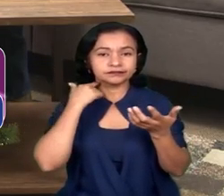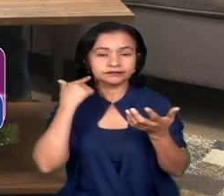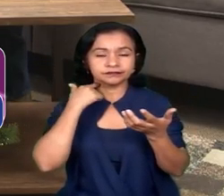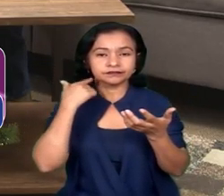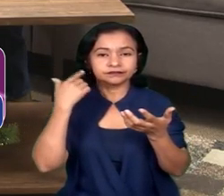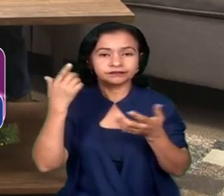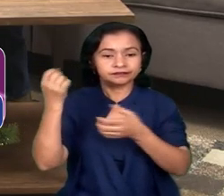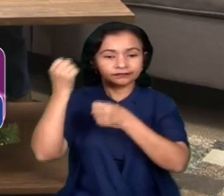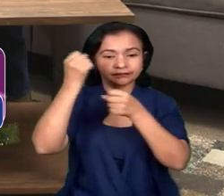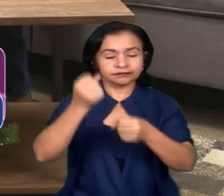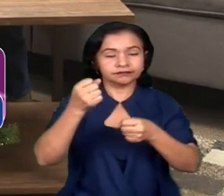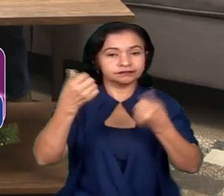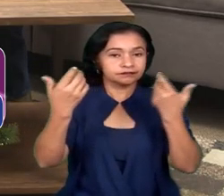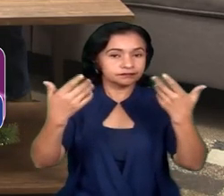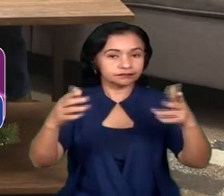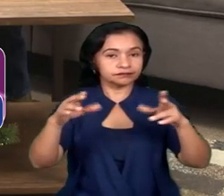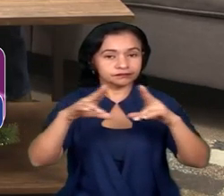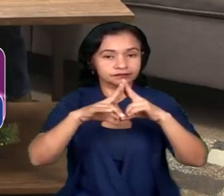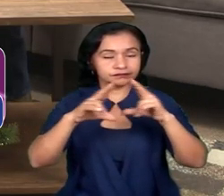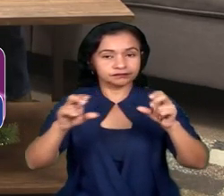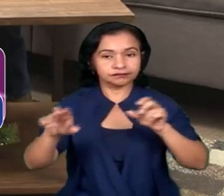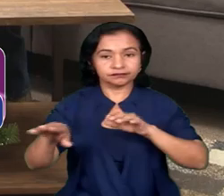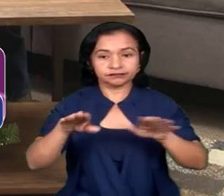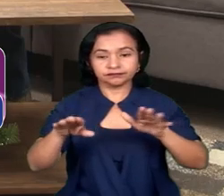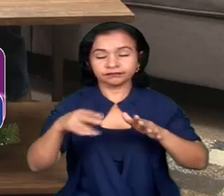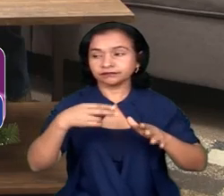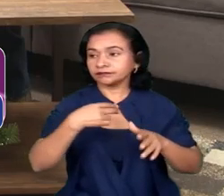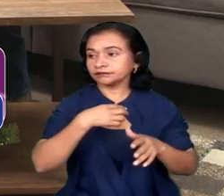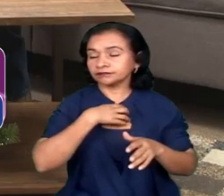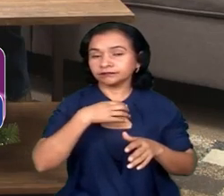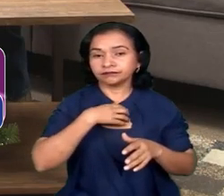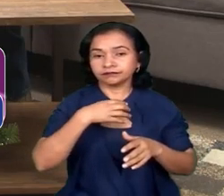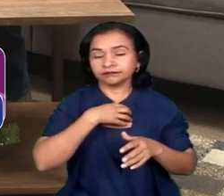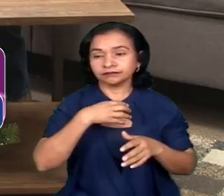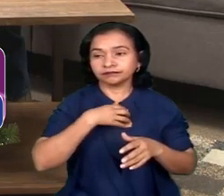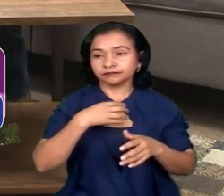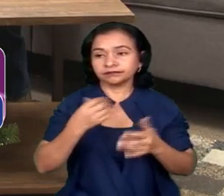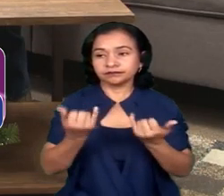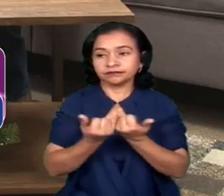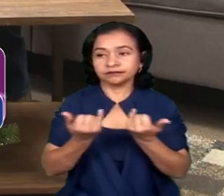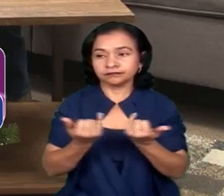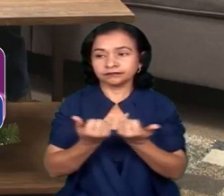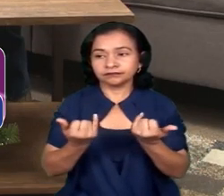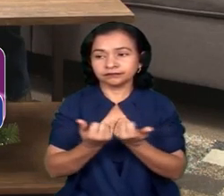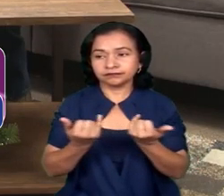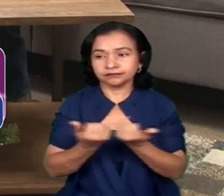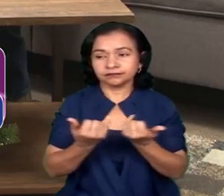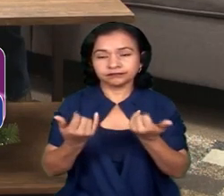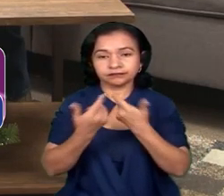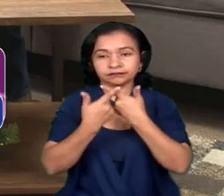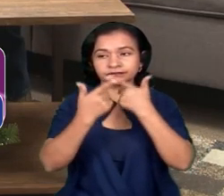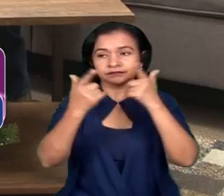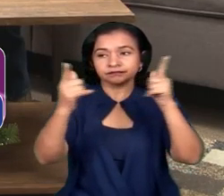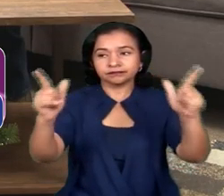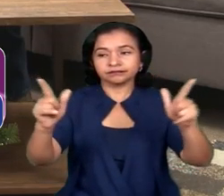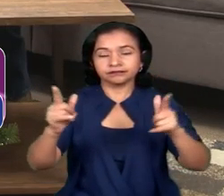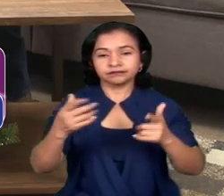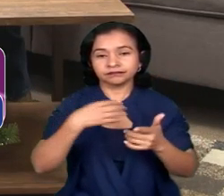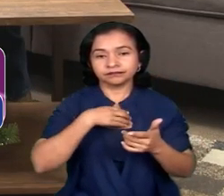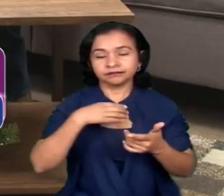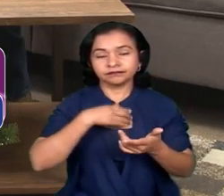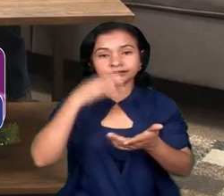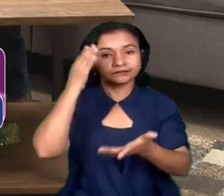imponer alguna posición, pero ahí a nosotros somos dueños de nuestra propia historia, de nuestra propia historia y nuestras